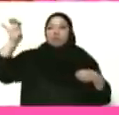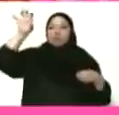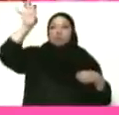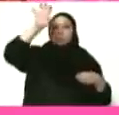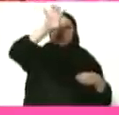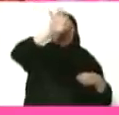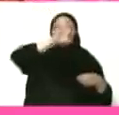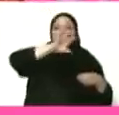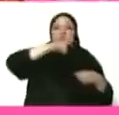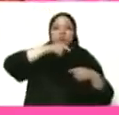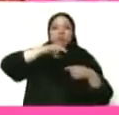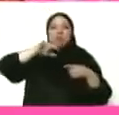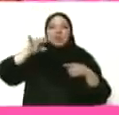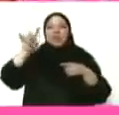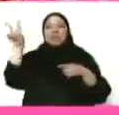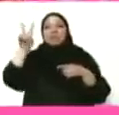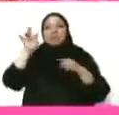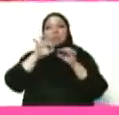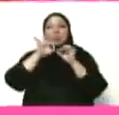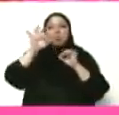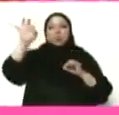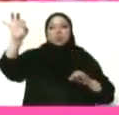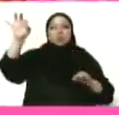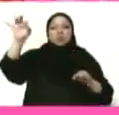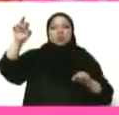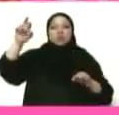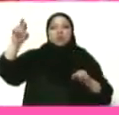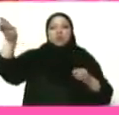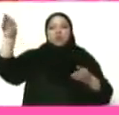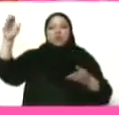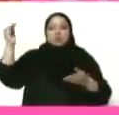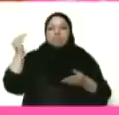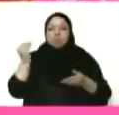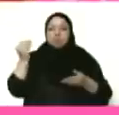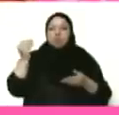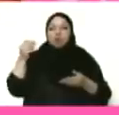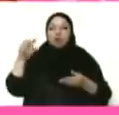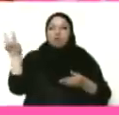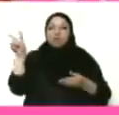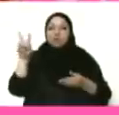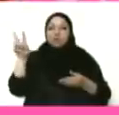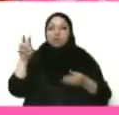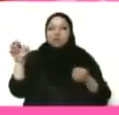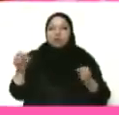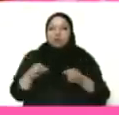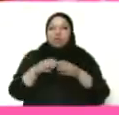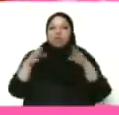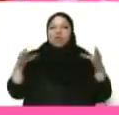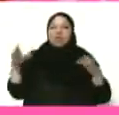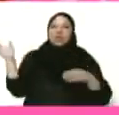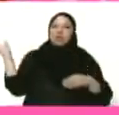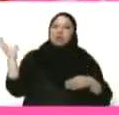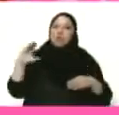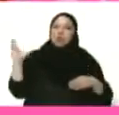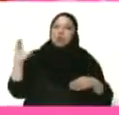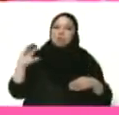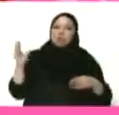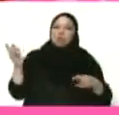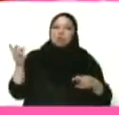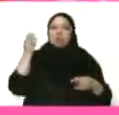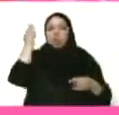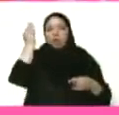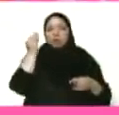regresó y traía en mente la Gran Colombia. Es de Miranda la Gran Colombia. Es del